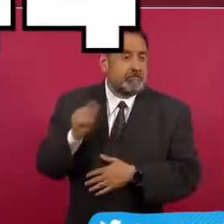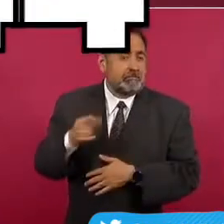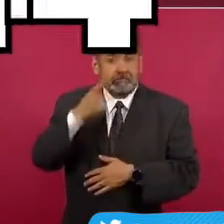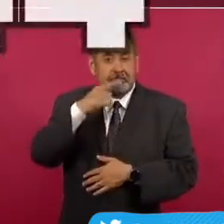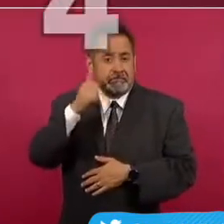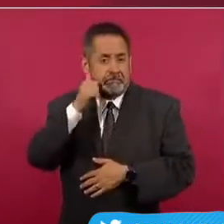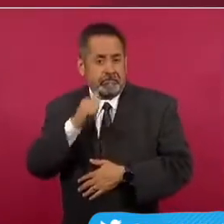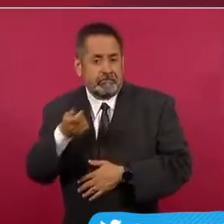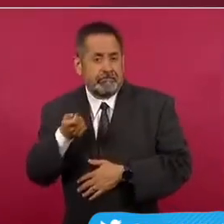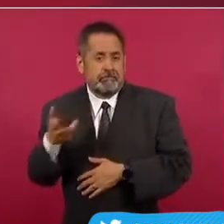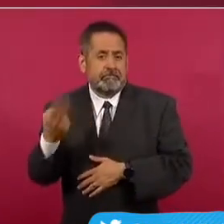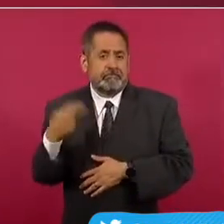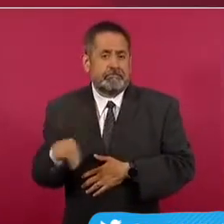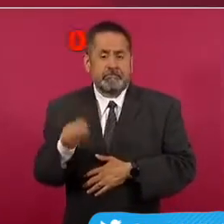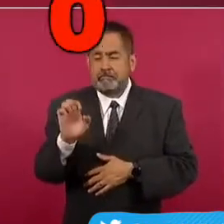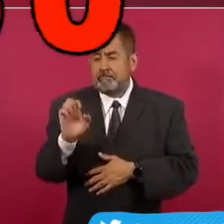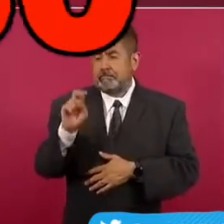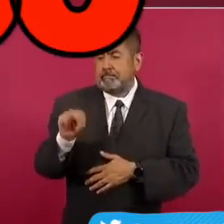178.844 casos activos,